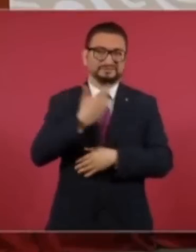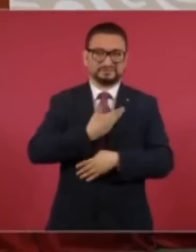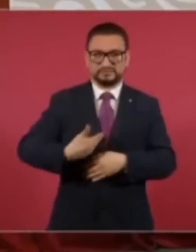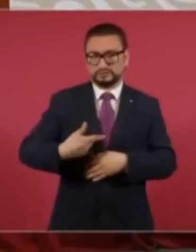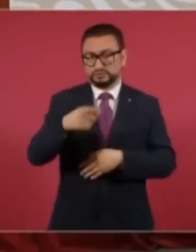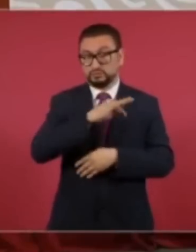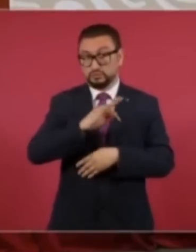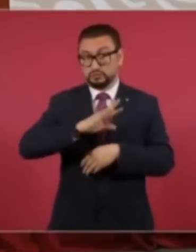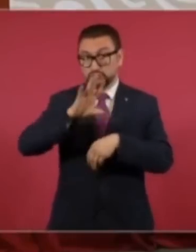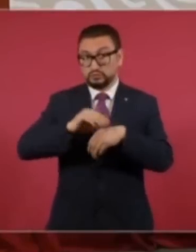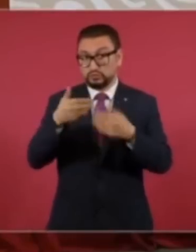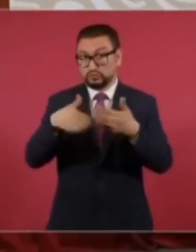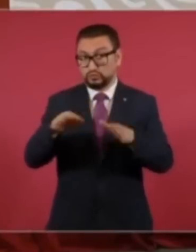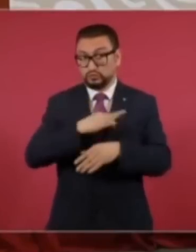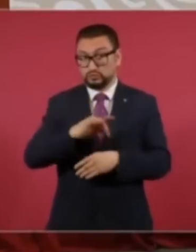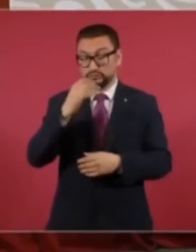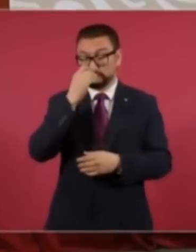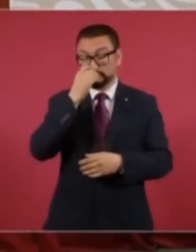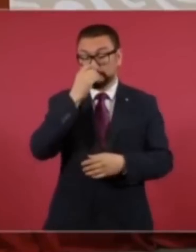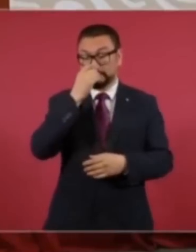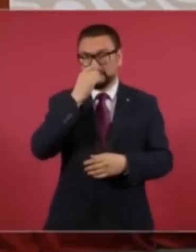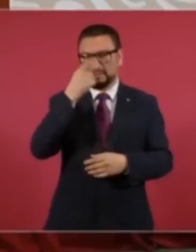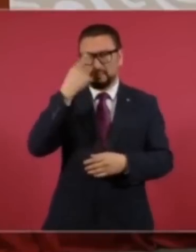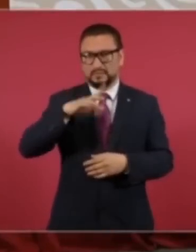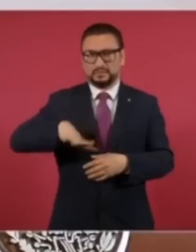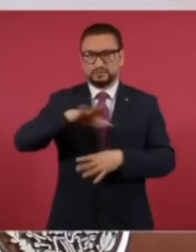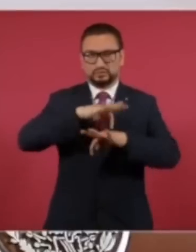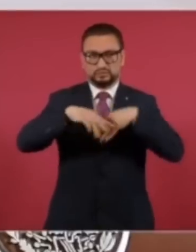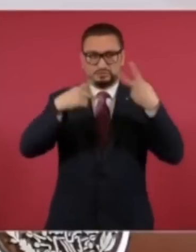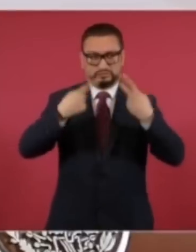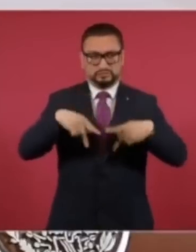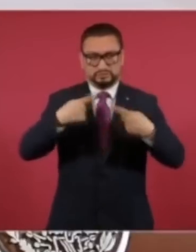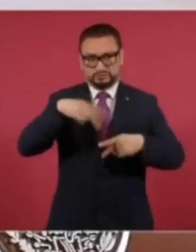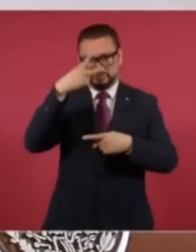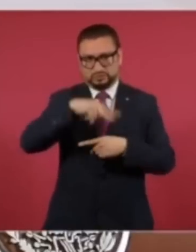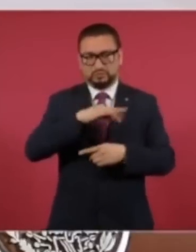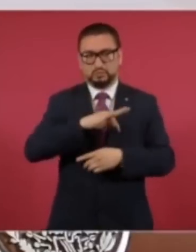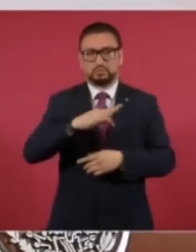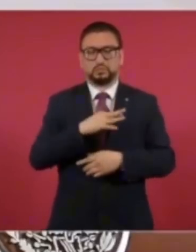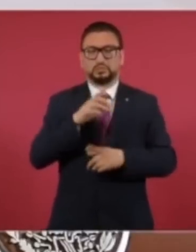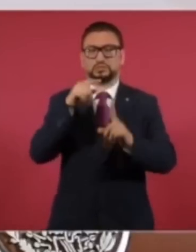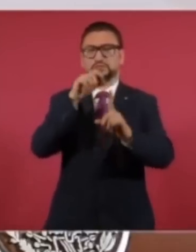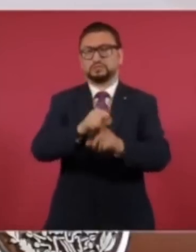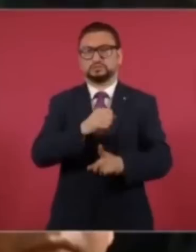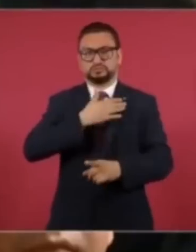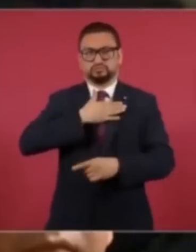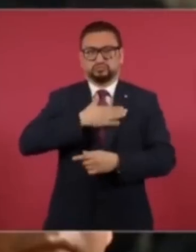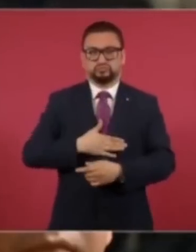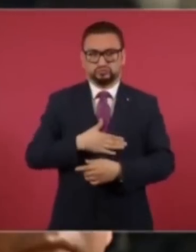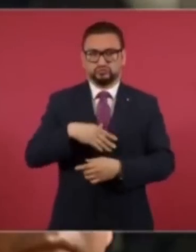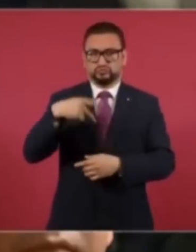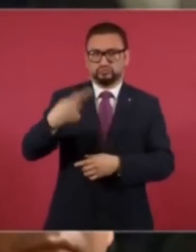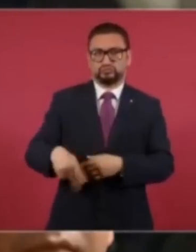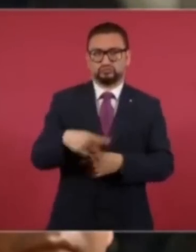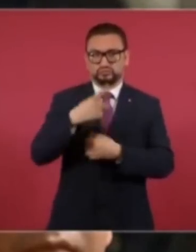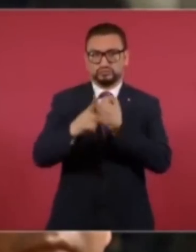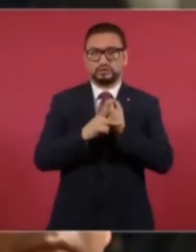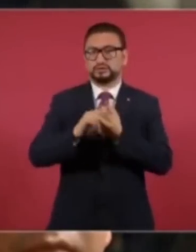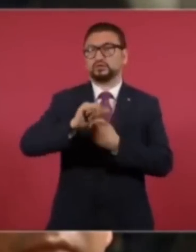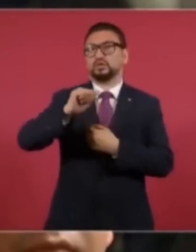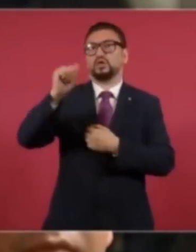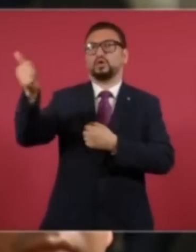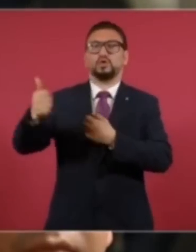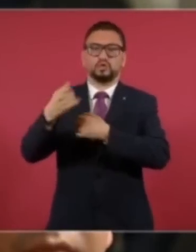oportunidad para que el pueblo de México por fin obtenga justicia en su propio país y no tenga que ir